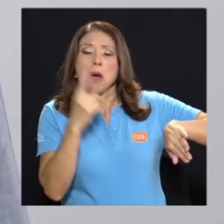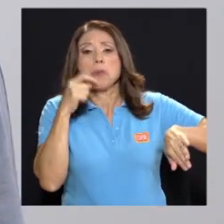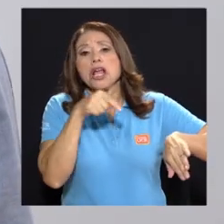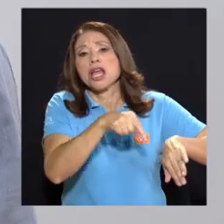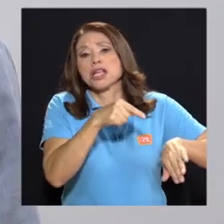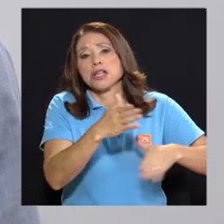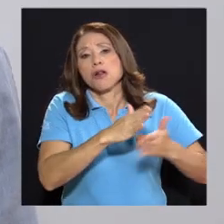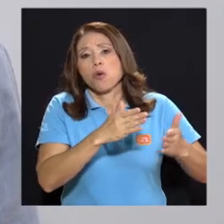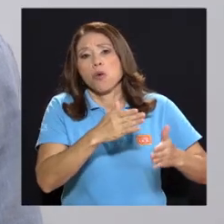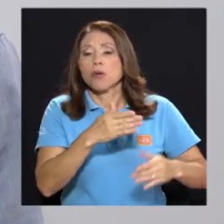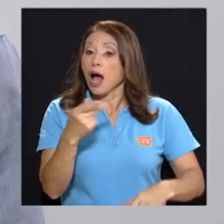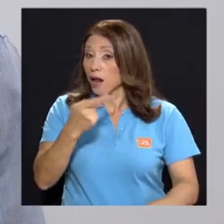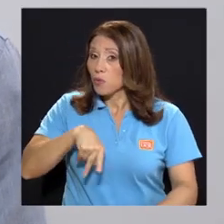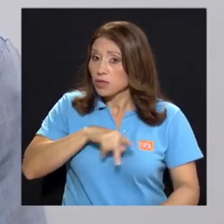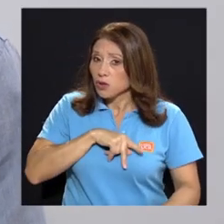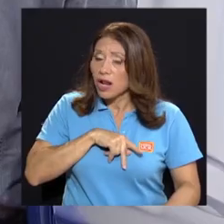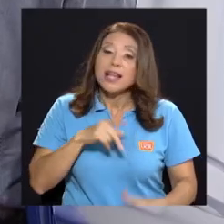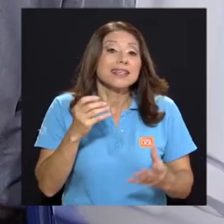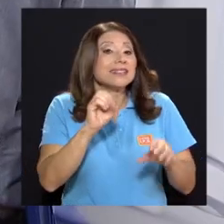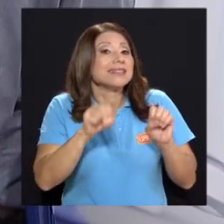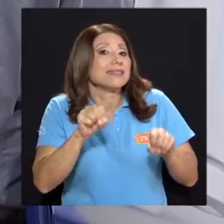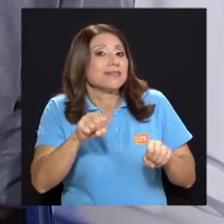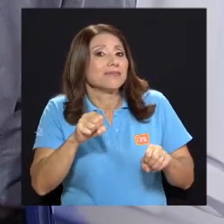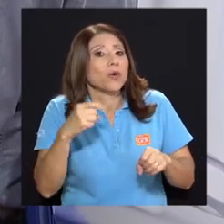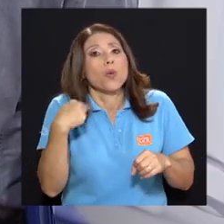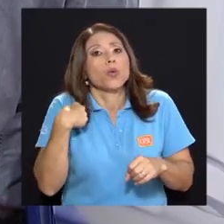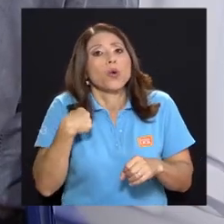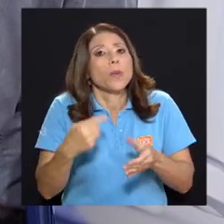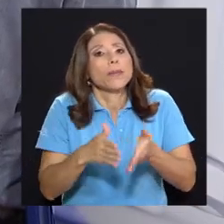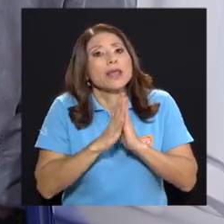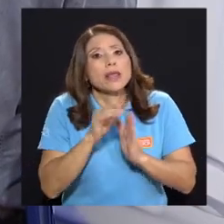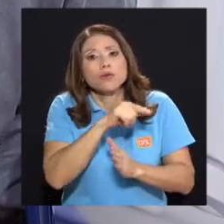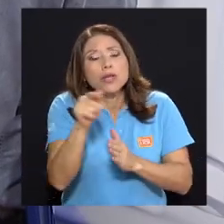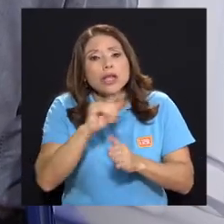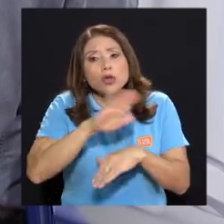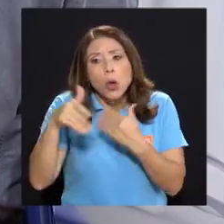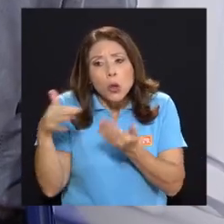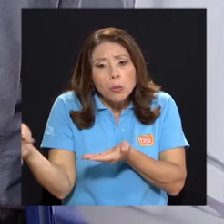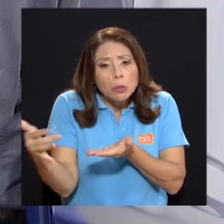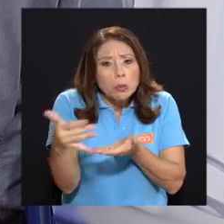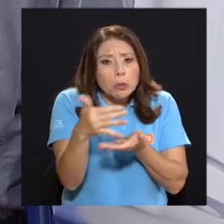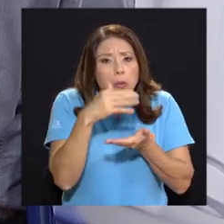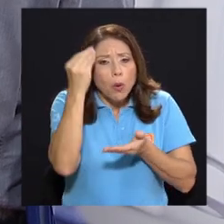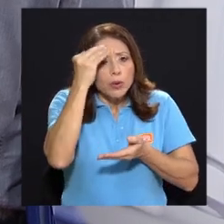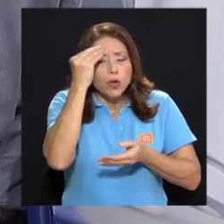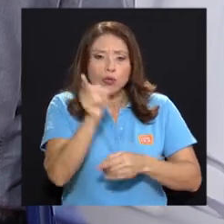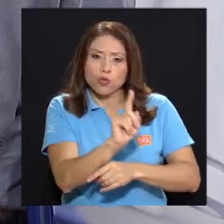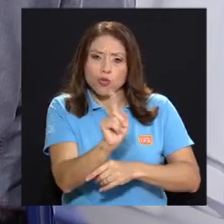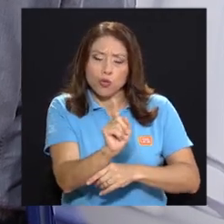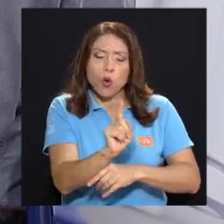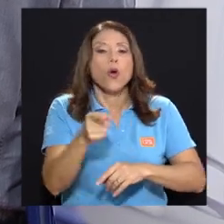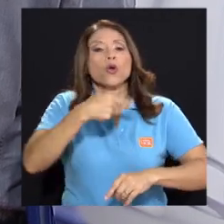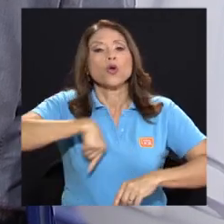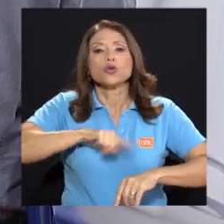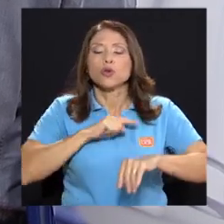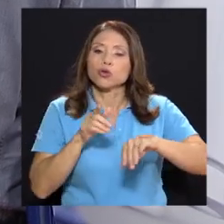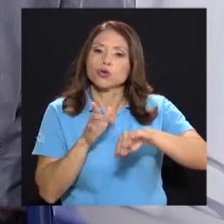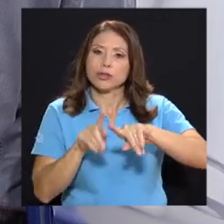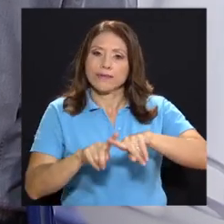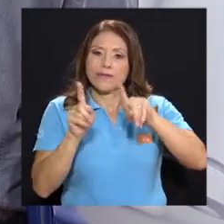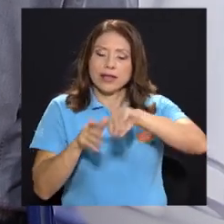muy personal si nadie le está pidiendo que usted documente cada opinión suya sino porque simplemente presentó un punto de vista nos estamos buscando estudios que